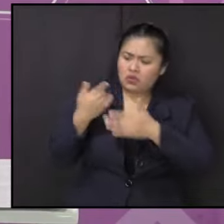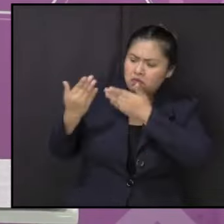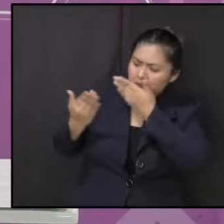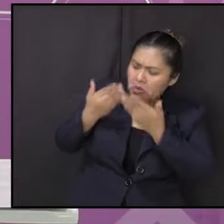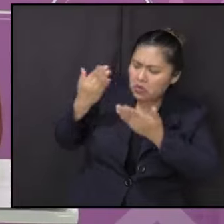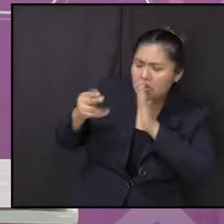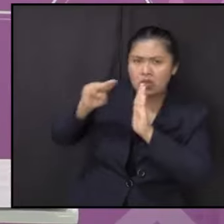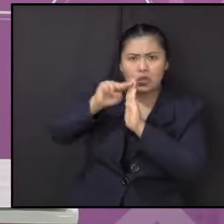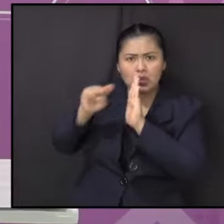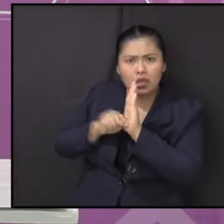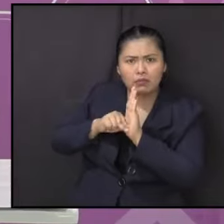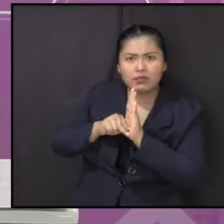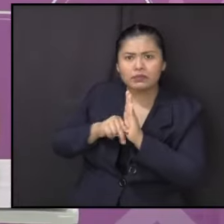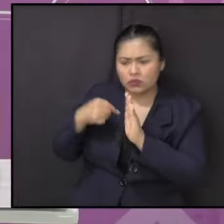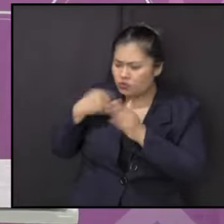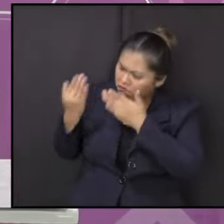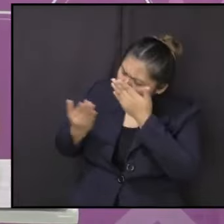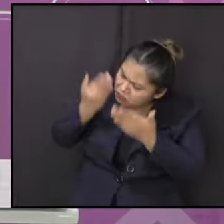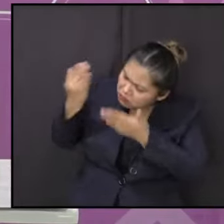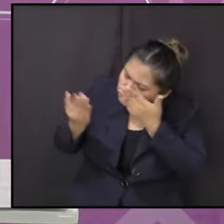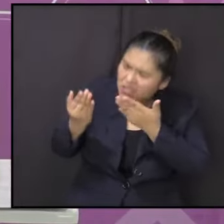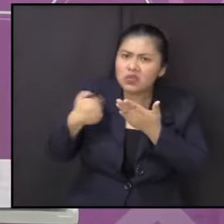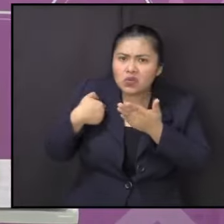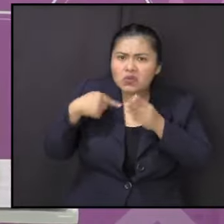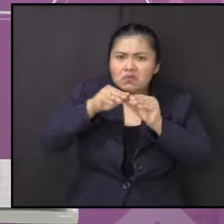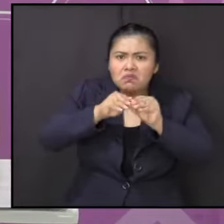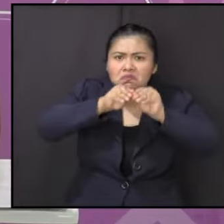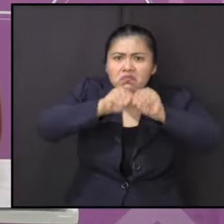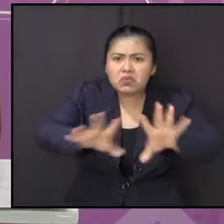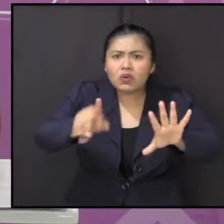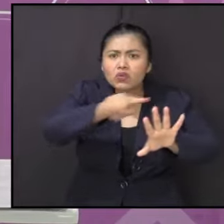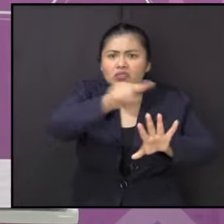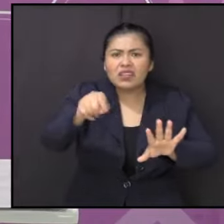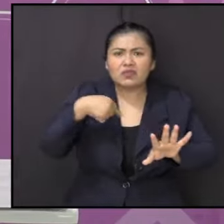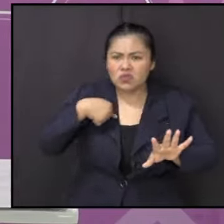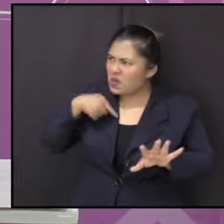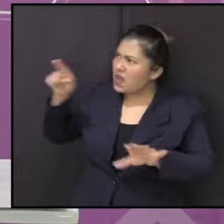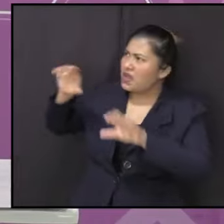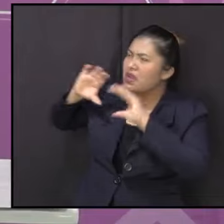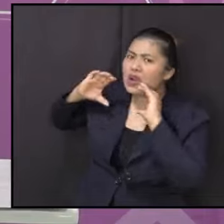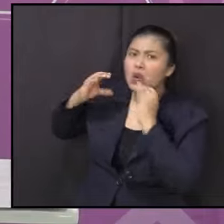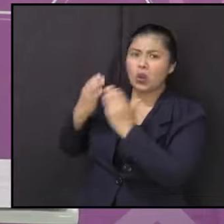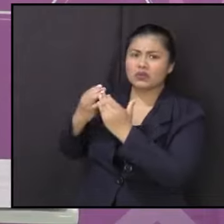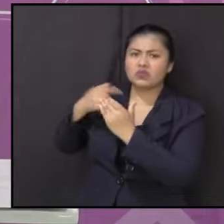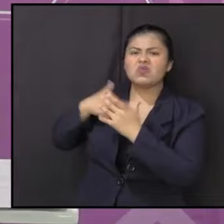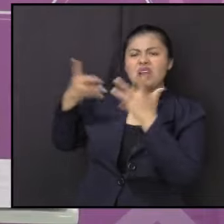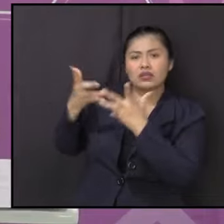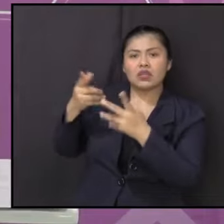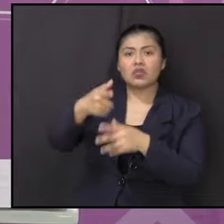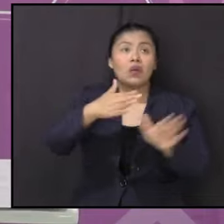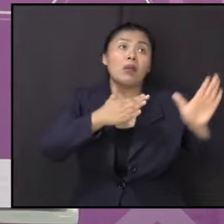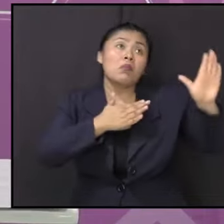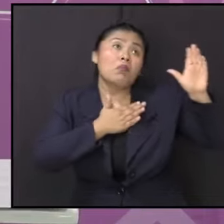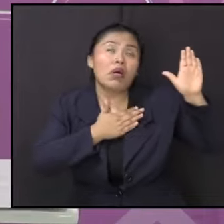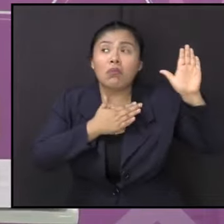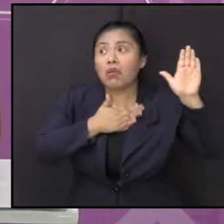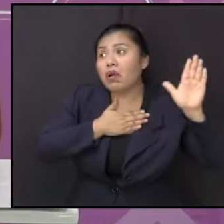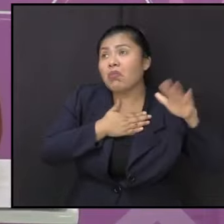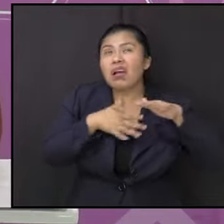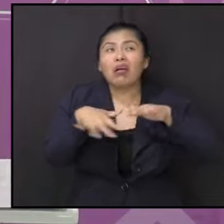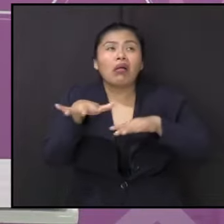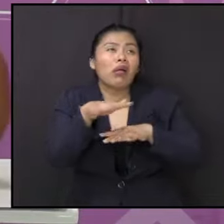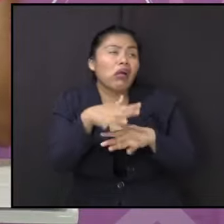normatividad y dar a entender cuál es el sentido puro de lo que tiene que ir a hacer alguien al Congreso. No promesas banales,